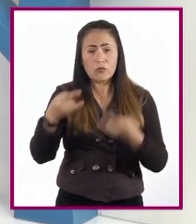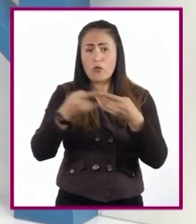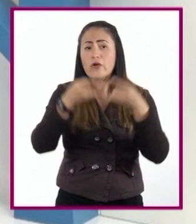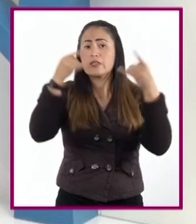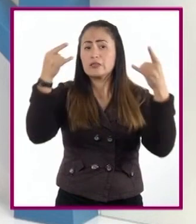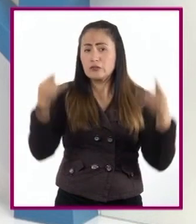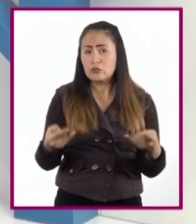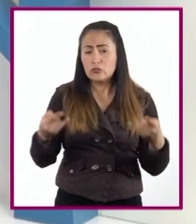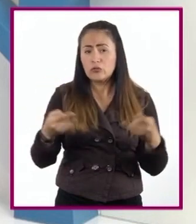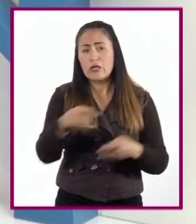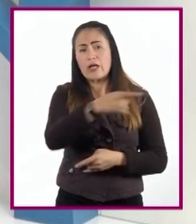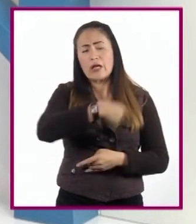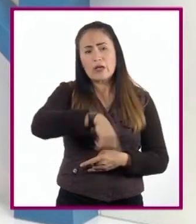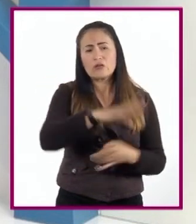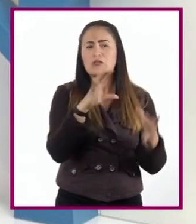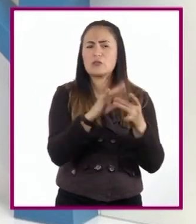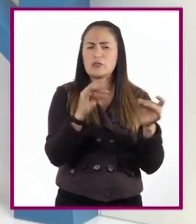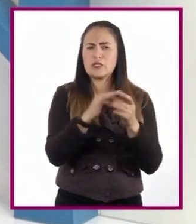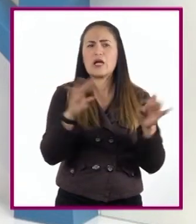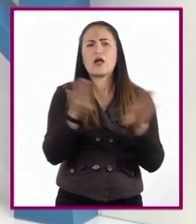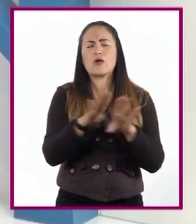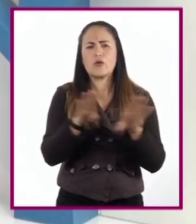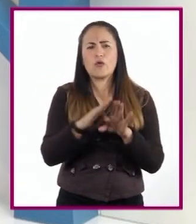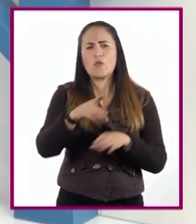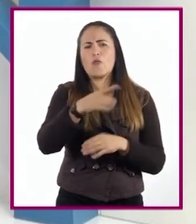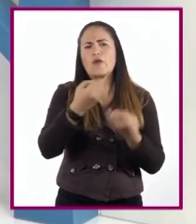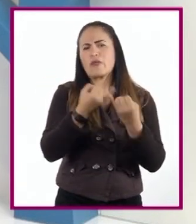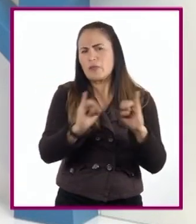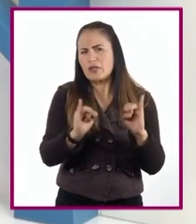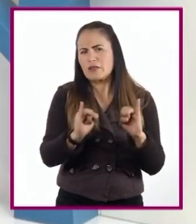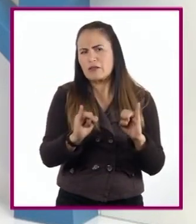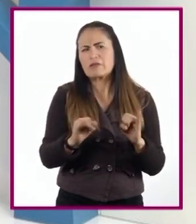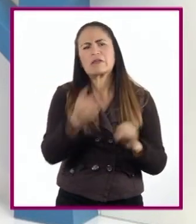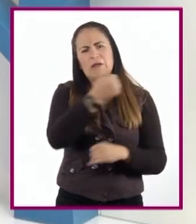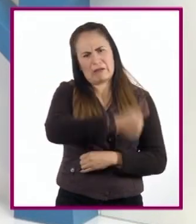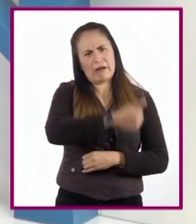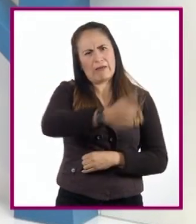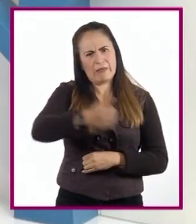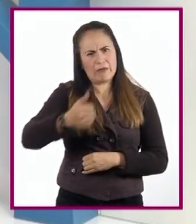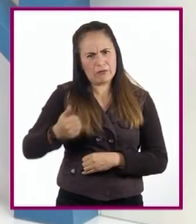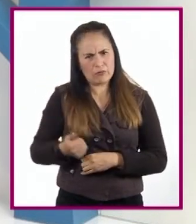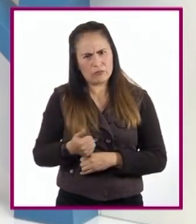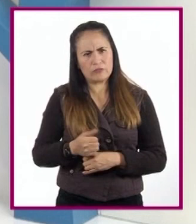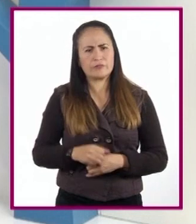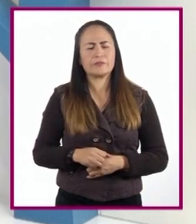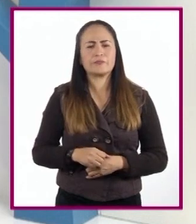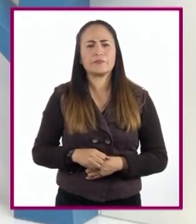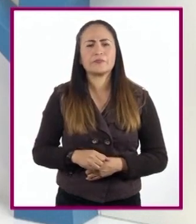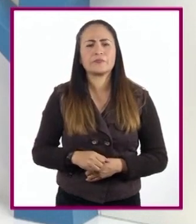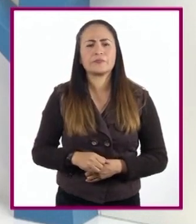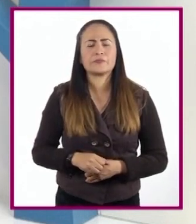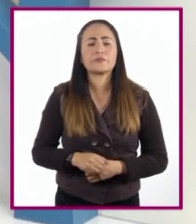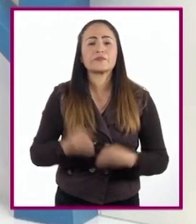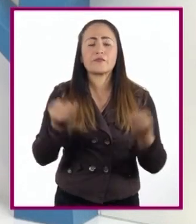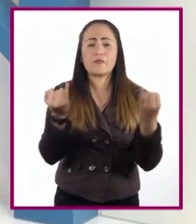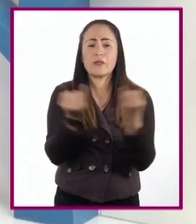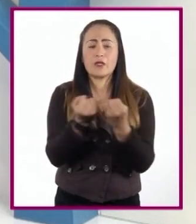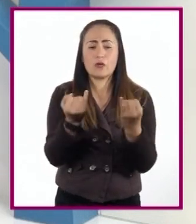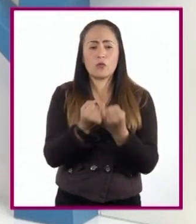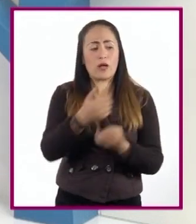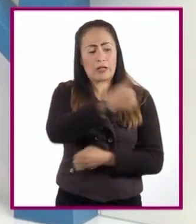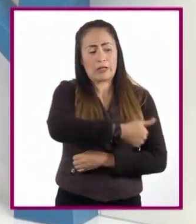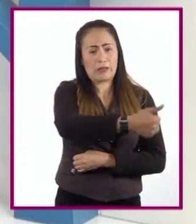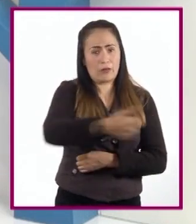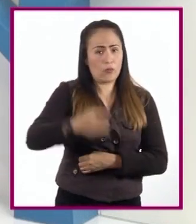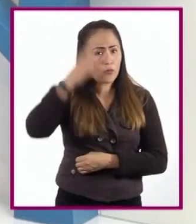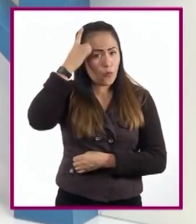que fundaba y la manera en que mantuvo su independencia. Cada Altepetl tenía, además, su dios